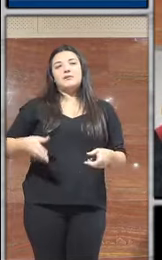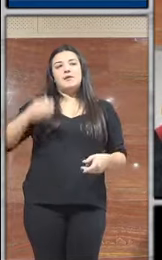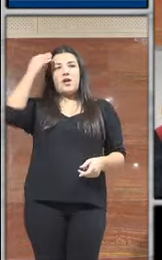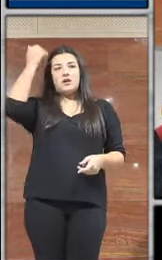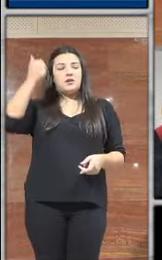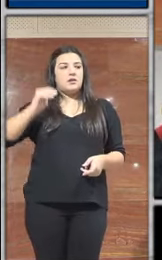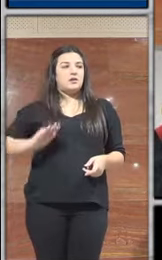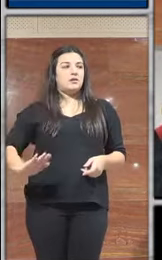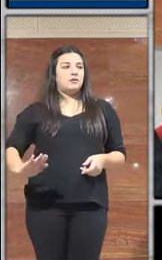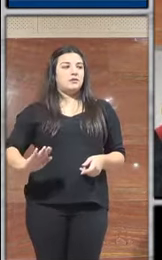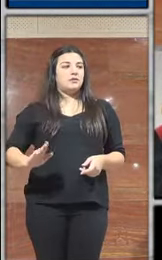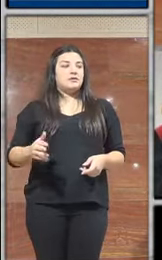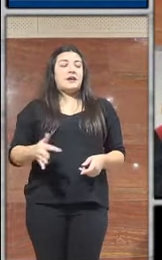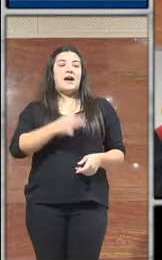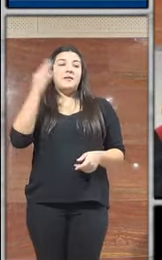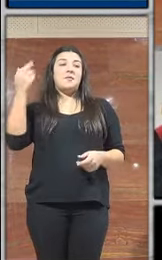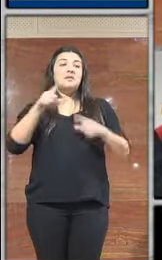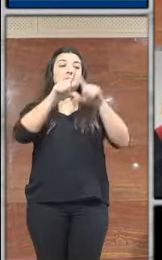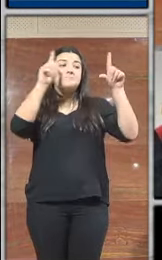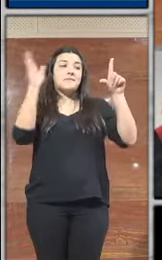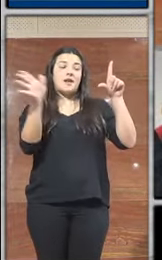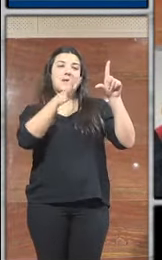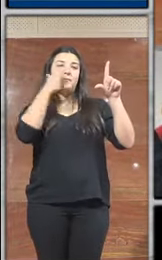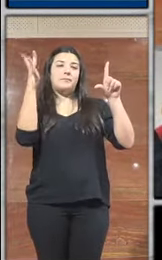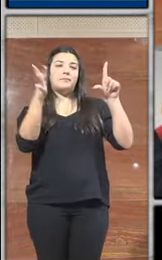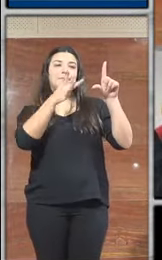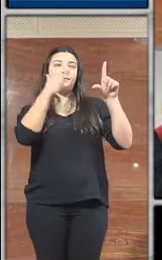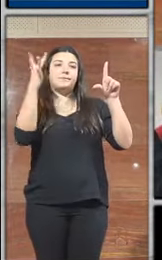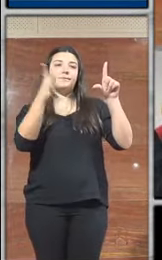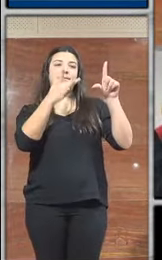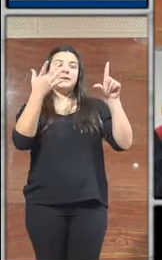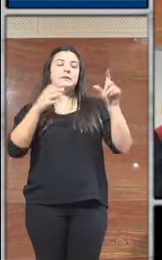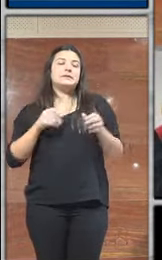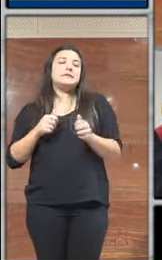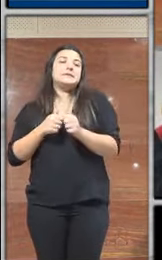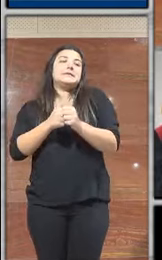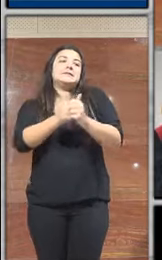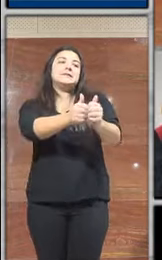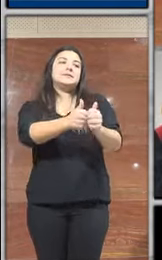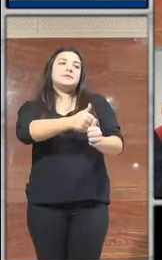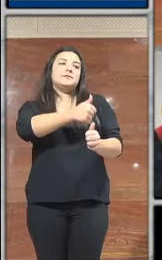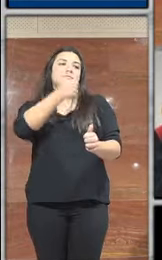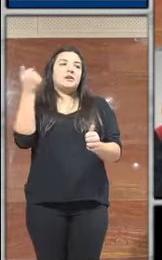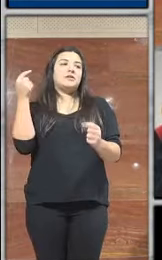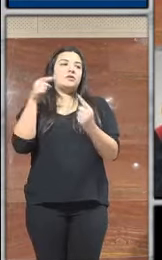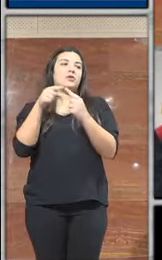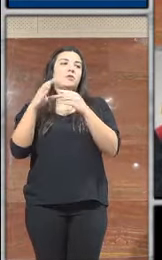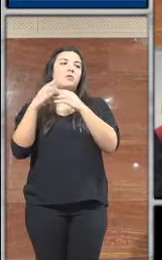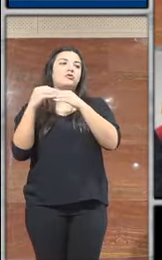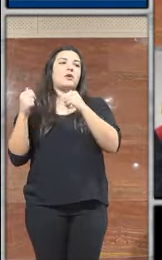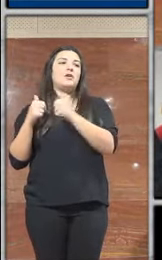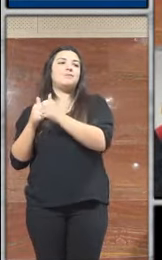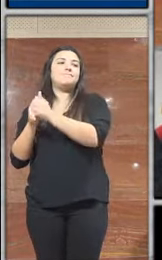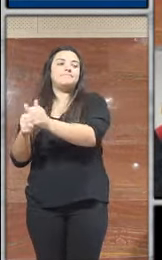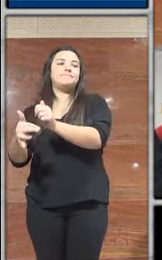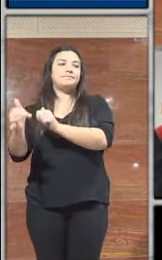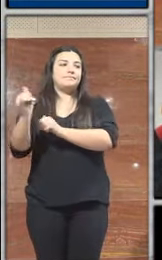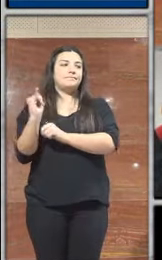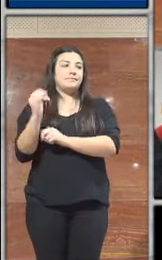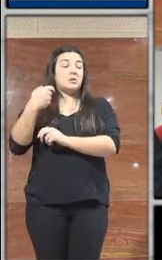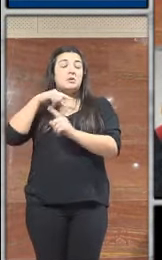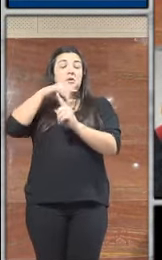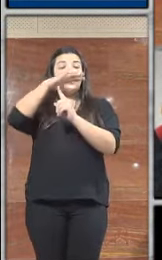además de la parte de tableta como tener también más asistentes para el usuario. Es decir, estamos en el contexto no